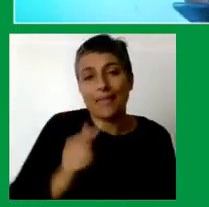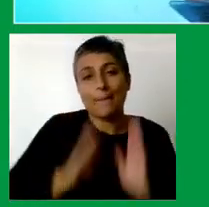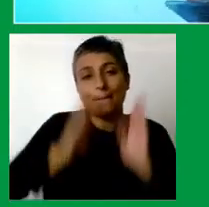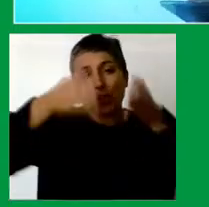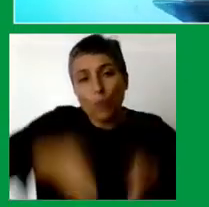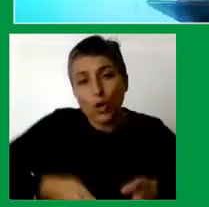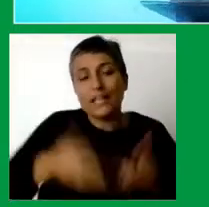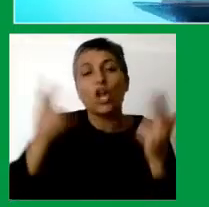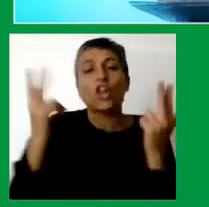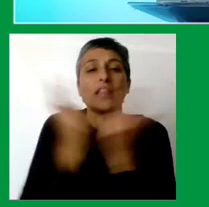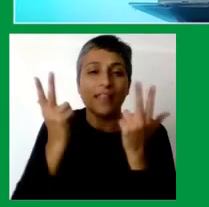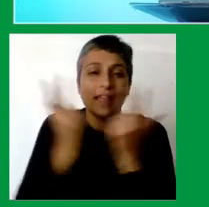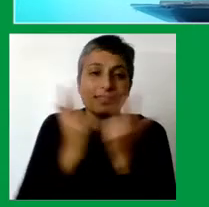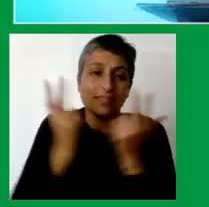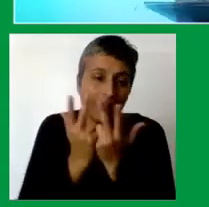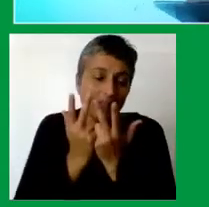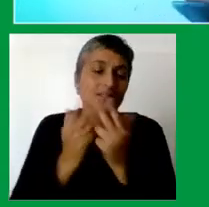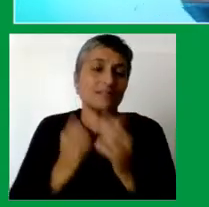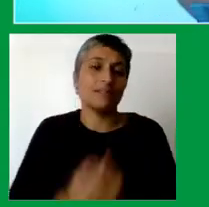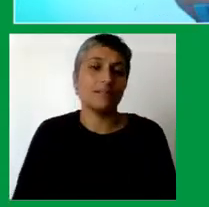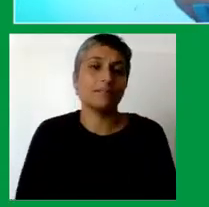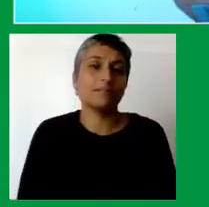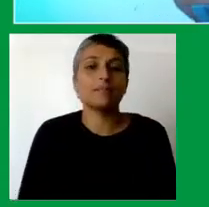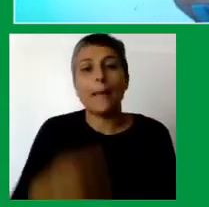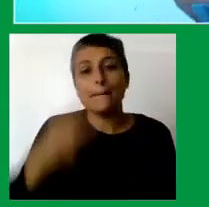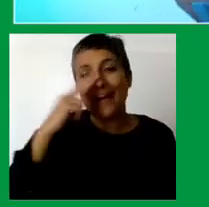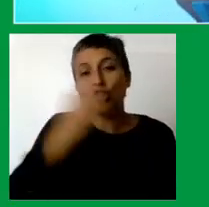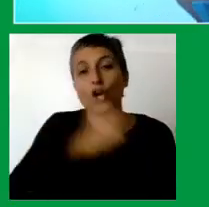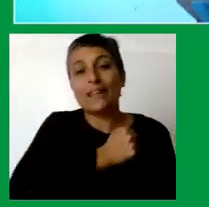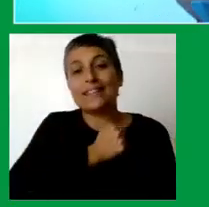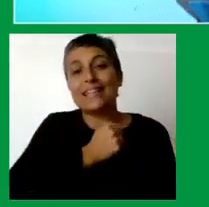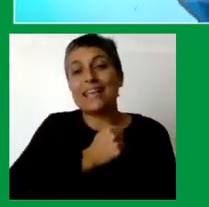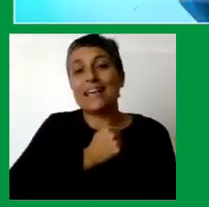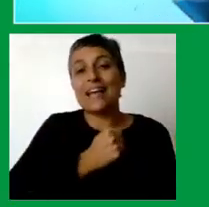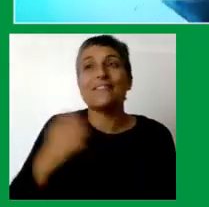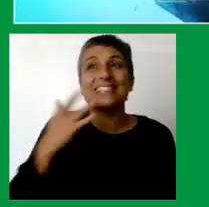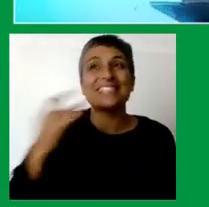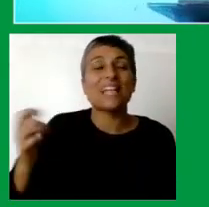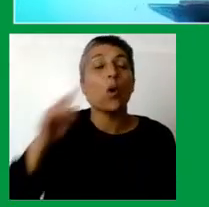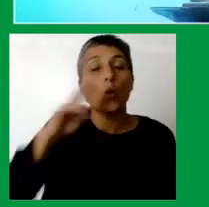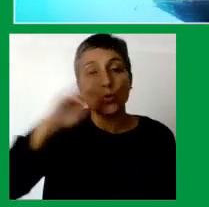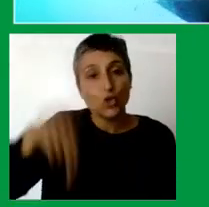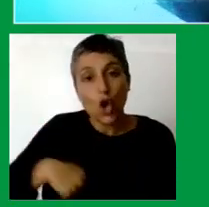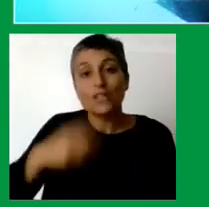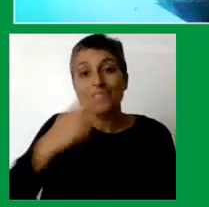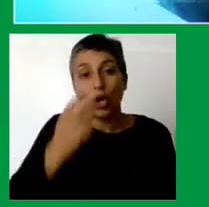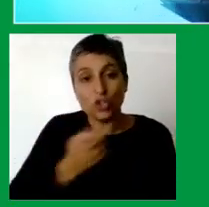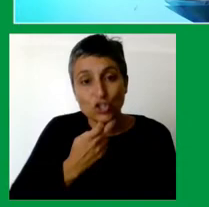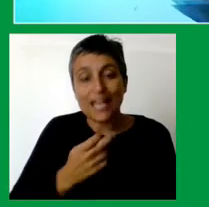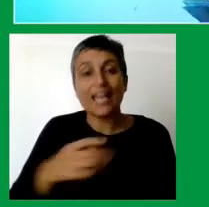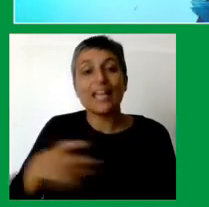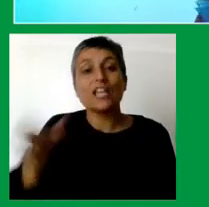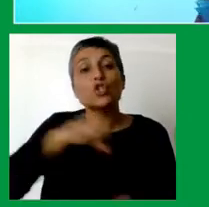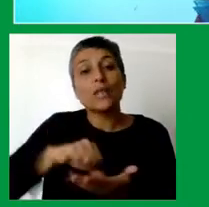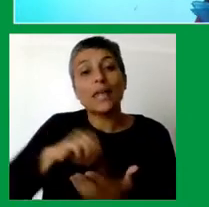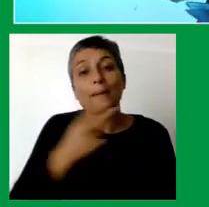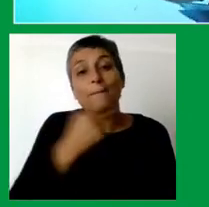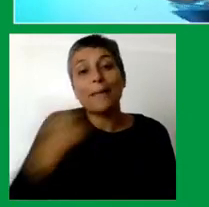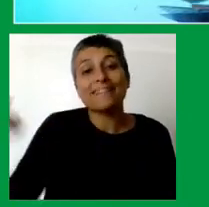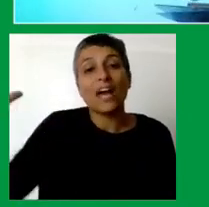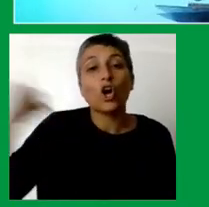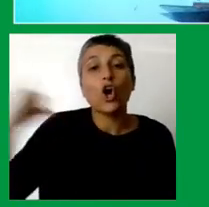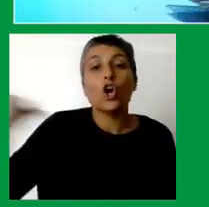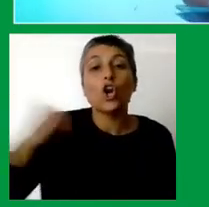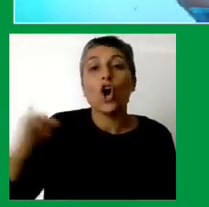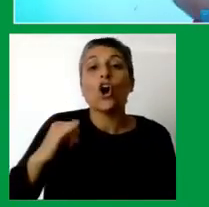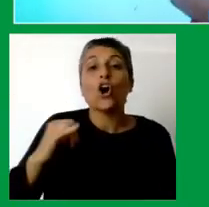Pando, Artigas, Bella Unión, San José, Ciudad del Plata, Colonia, Santa Lucía, Tala, Balneario Buenos